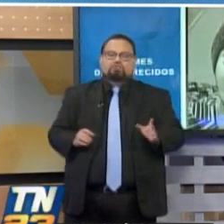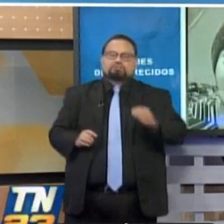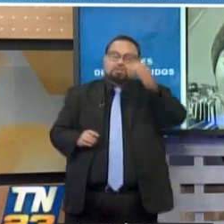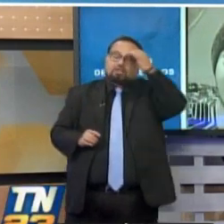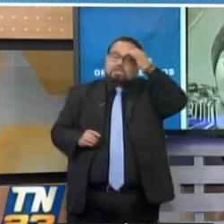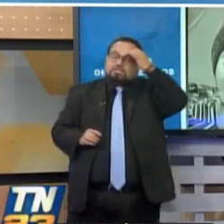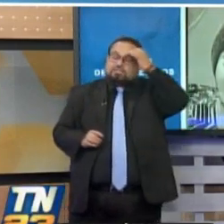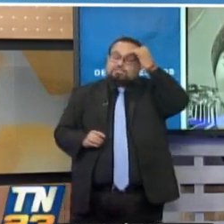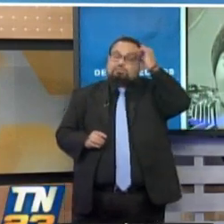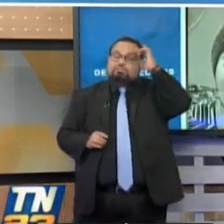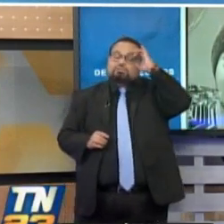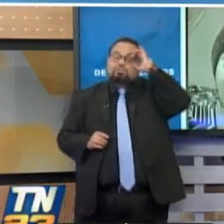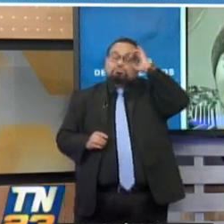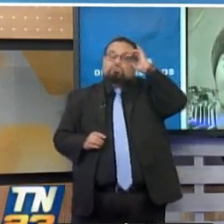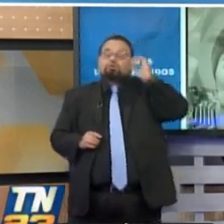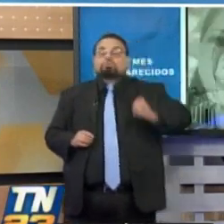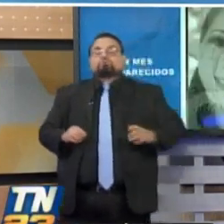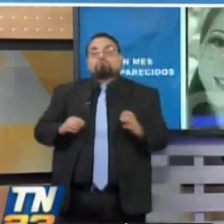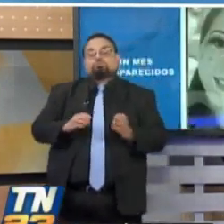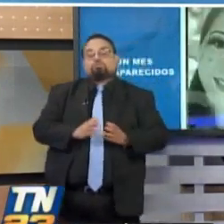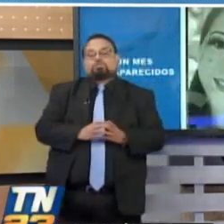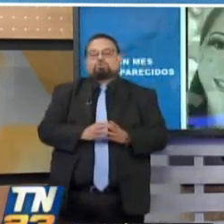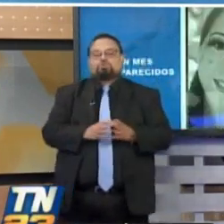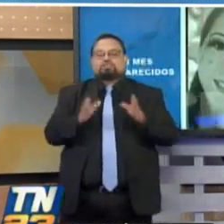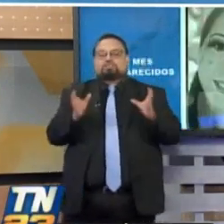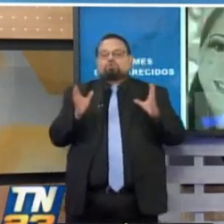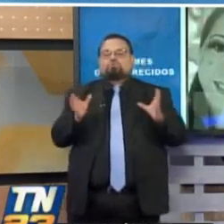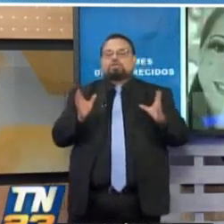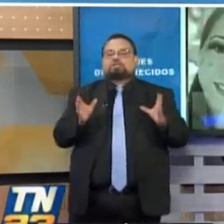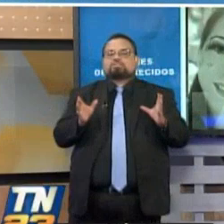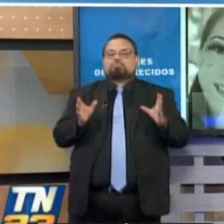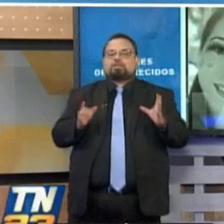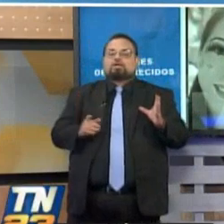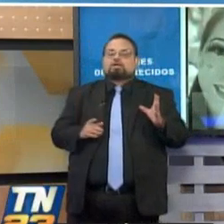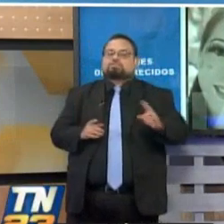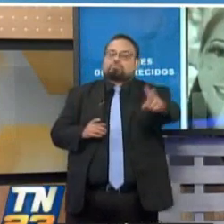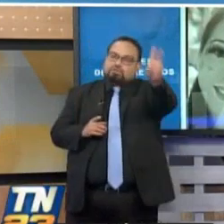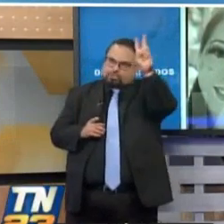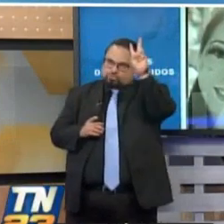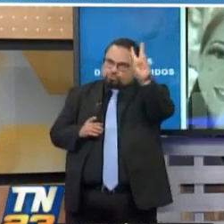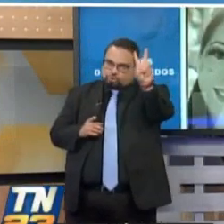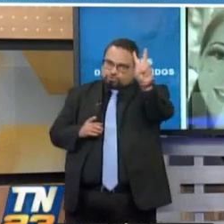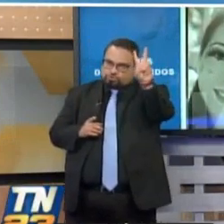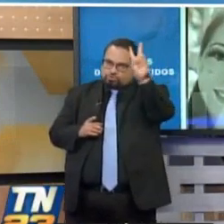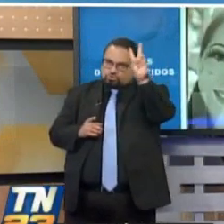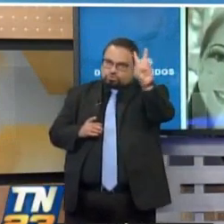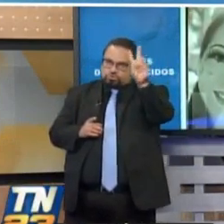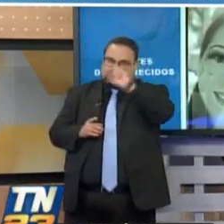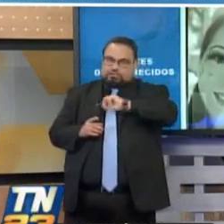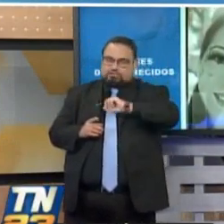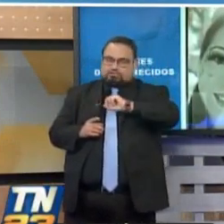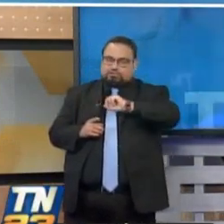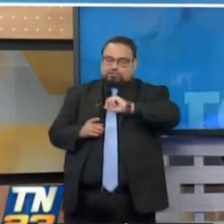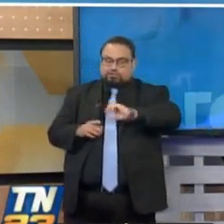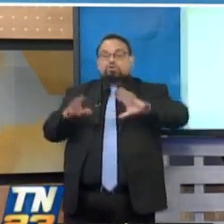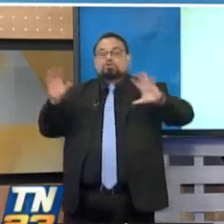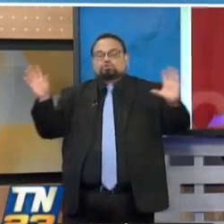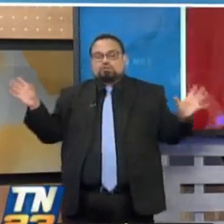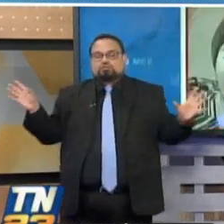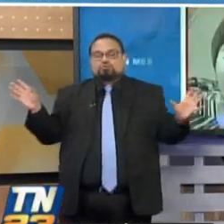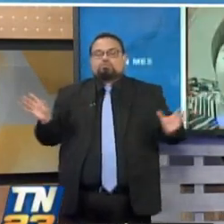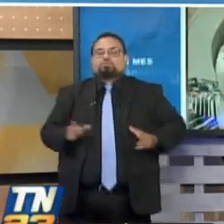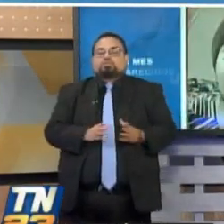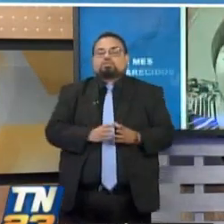o en donde están. Sí dice el Ministerio Público, dentro de la información que está todavía reservada, que están manejando dos, dos líneas de investigación,